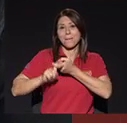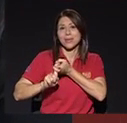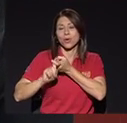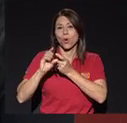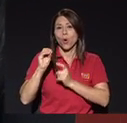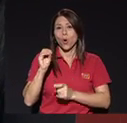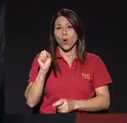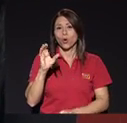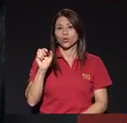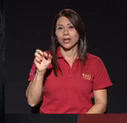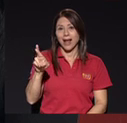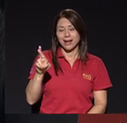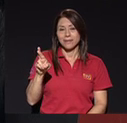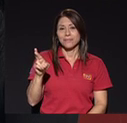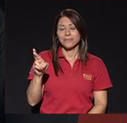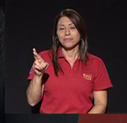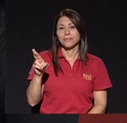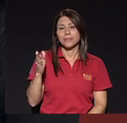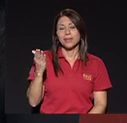amigo Oscar,